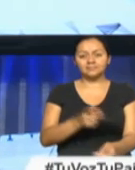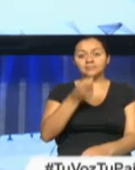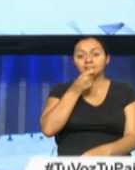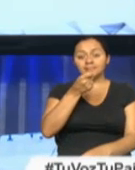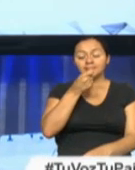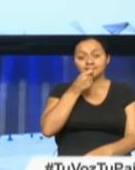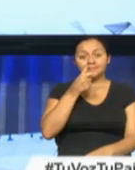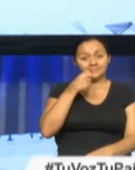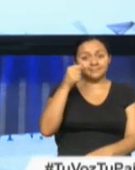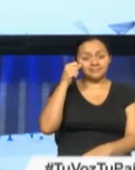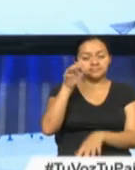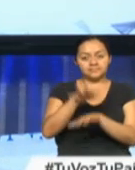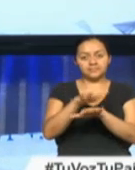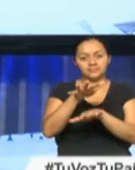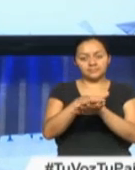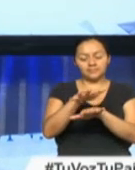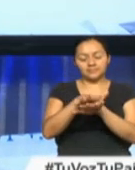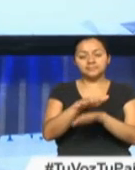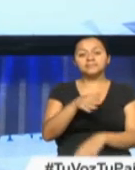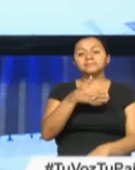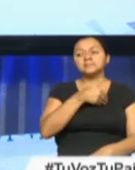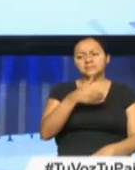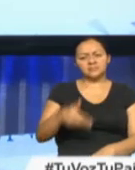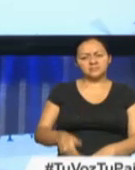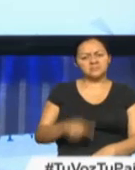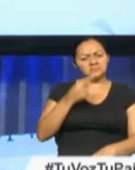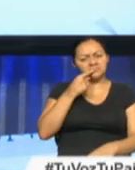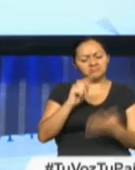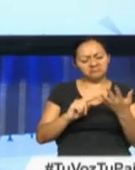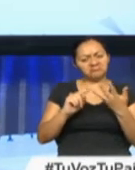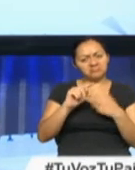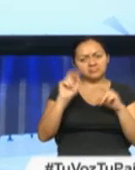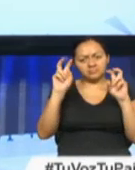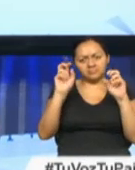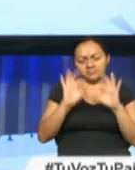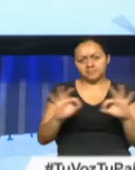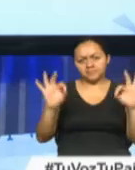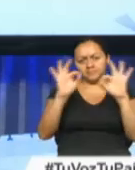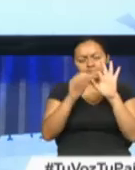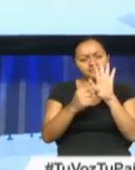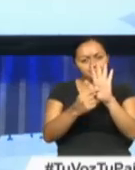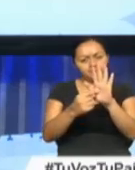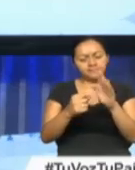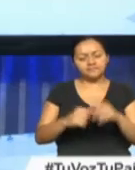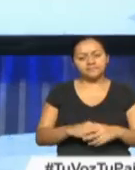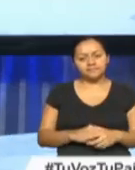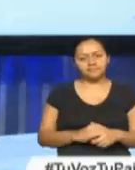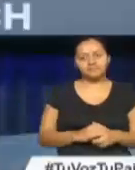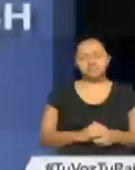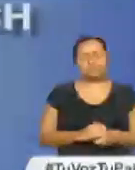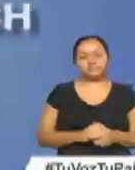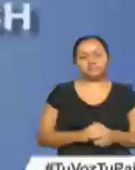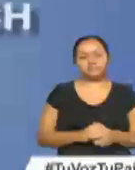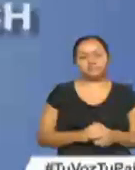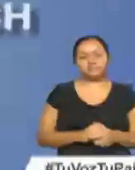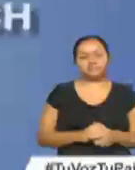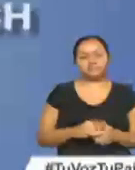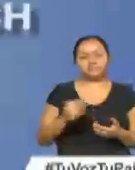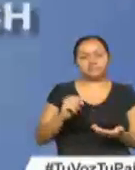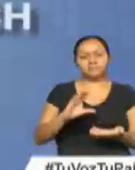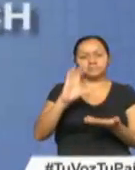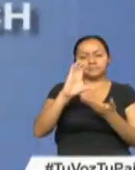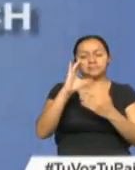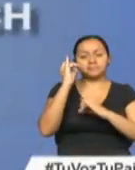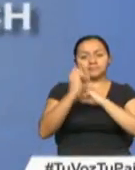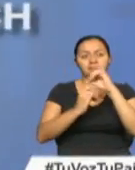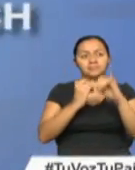en Machala. El primer mandatario abordó varios temas de interés nacional que se los mostramos enseguida. Inversión extranjera